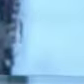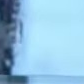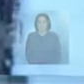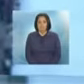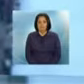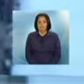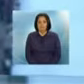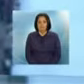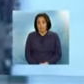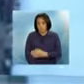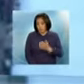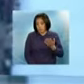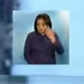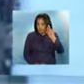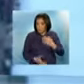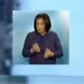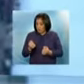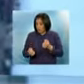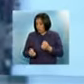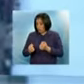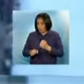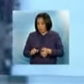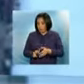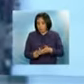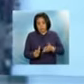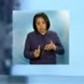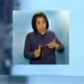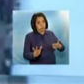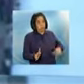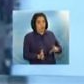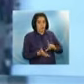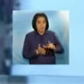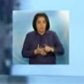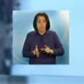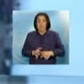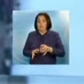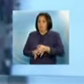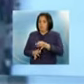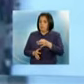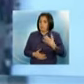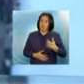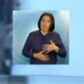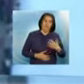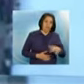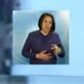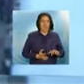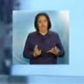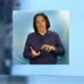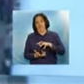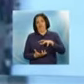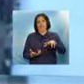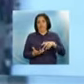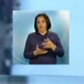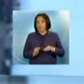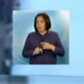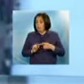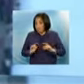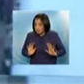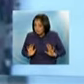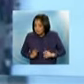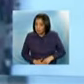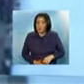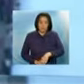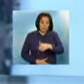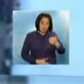Bien, todos sabemos que conducir por el tráfico en Lima o interior del país es un verdadero desafío, es un caos en realidad. Sin embargo,